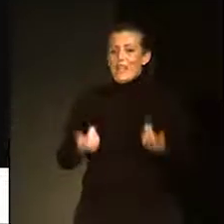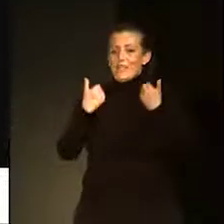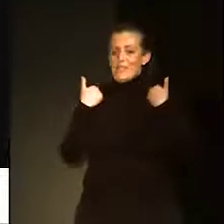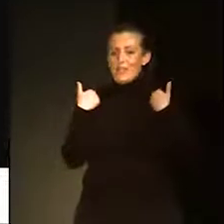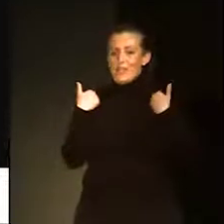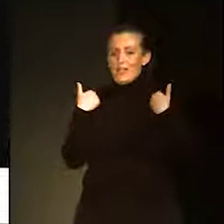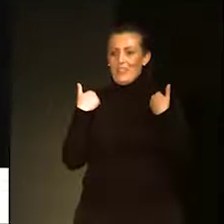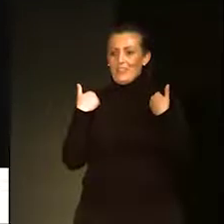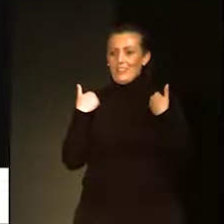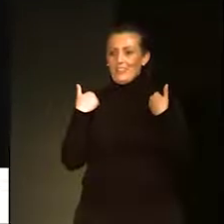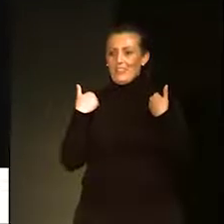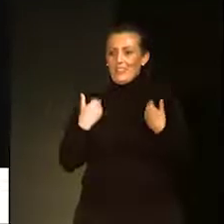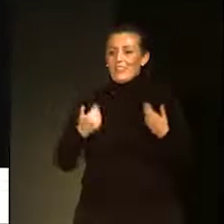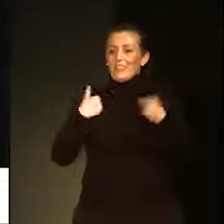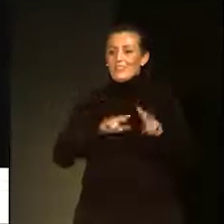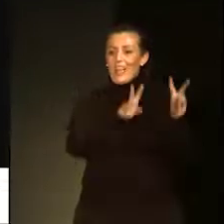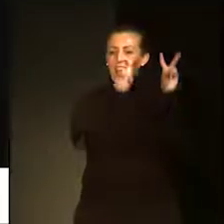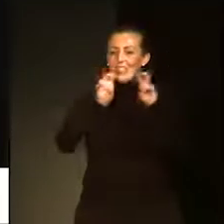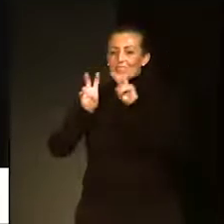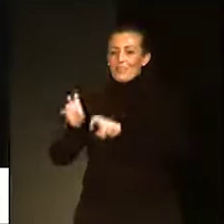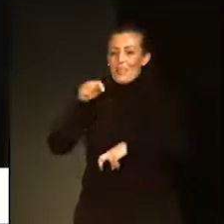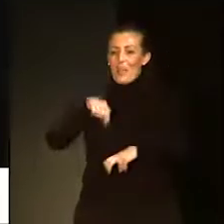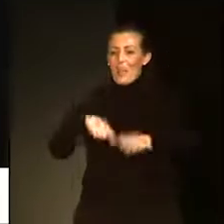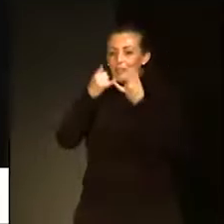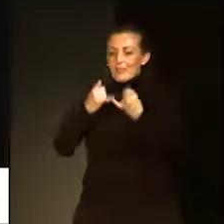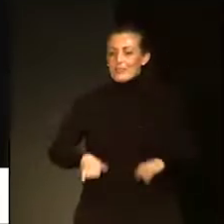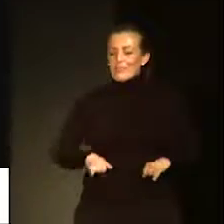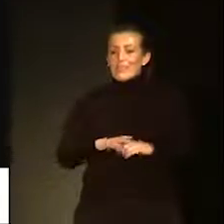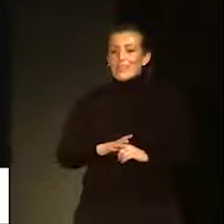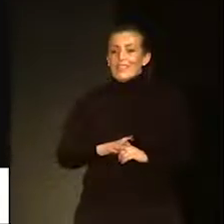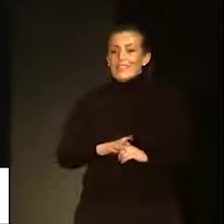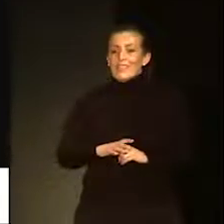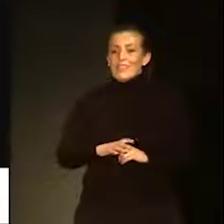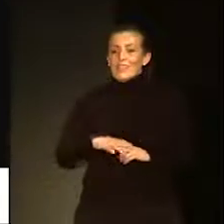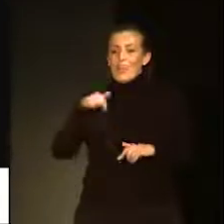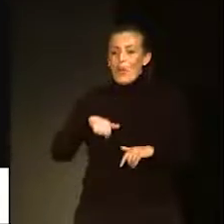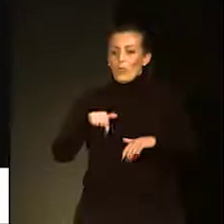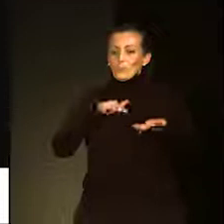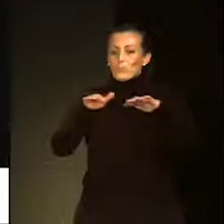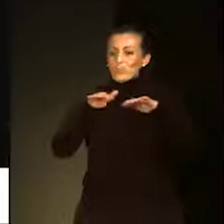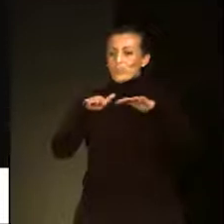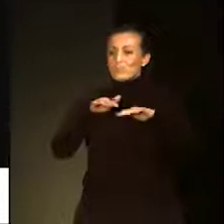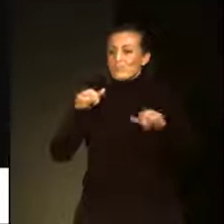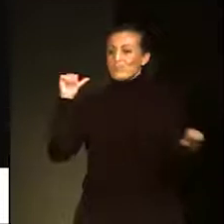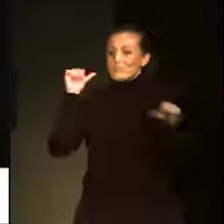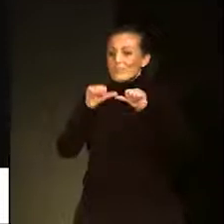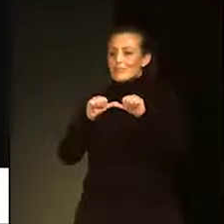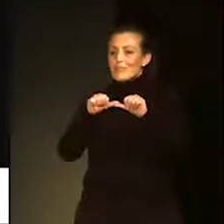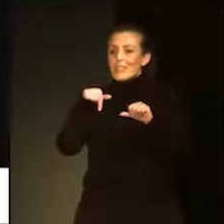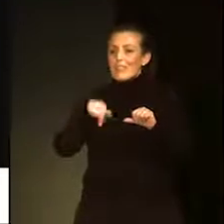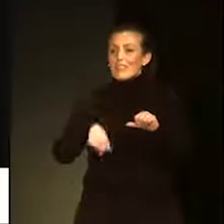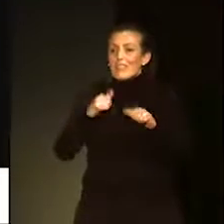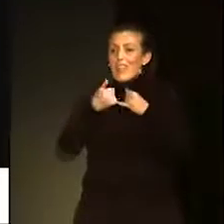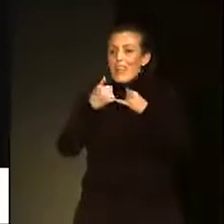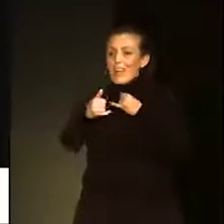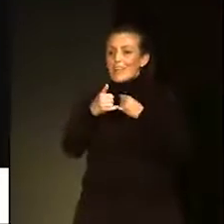responsables de los temas que se van a tratar y, de hecho, acciones que hemos emprendido en los últimos años están en esa